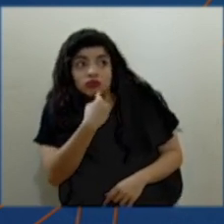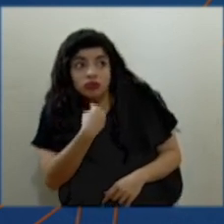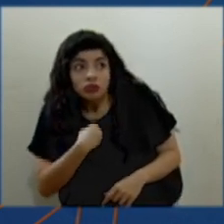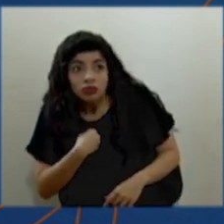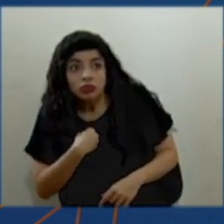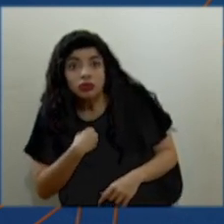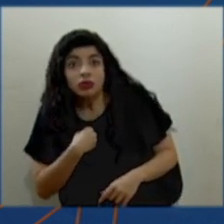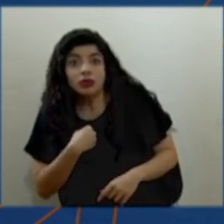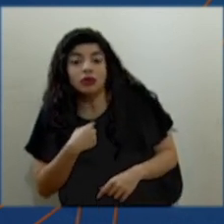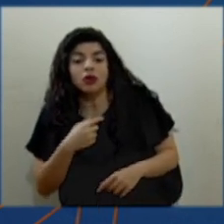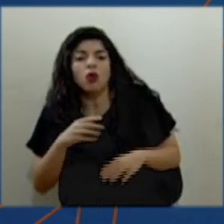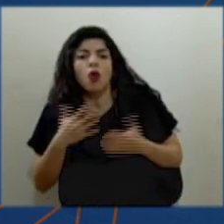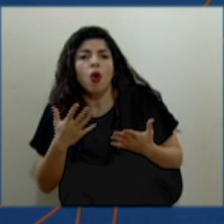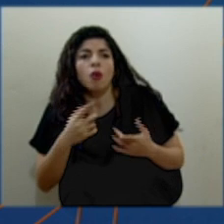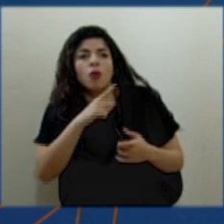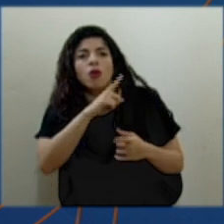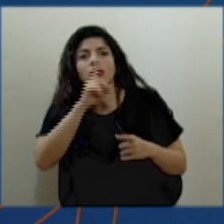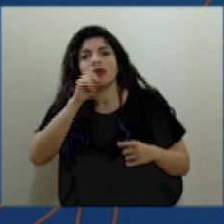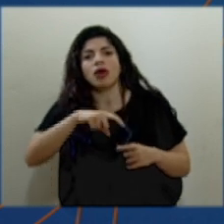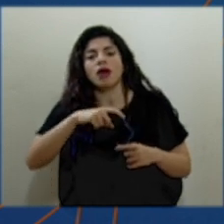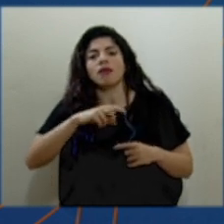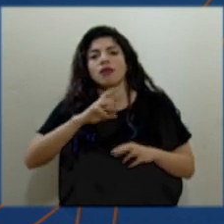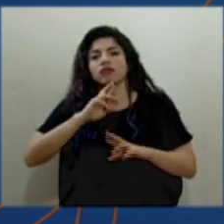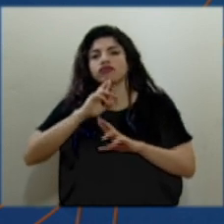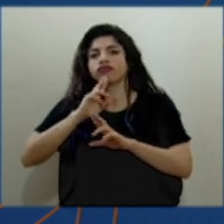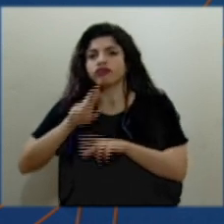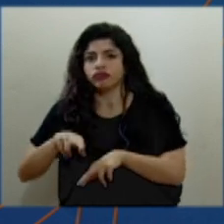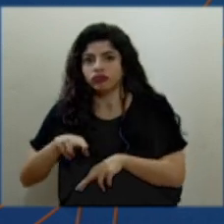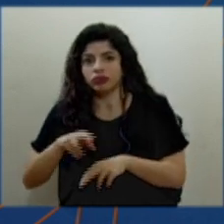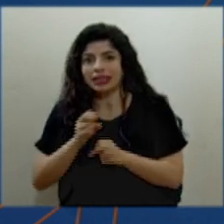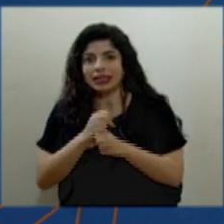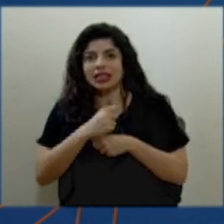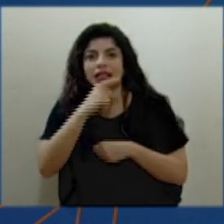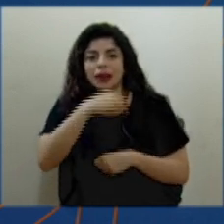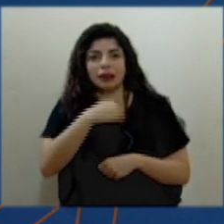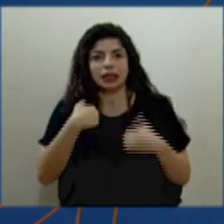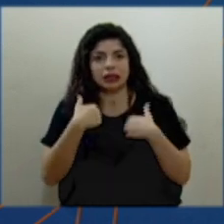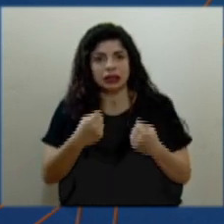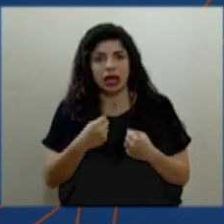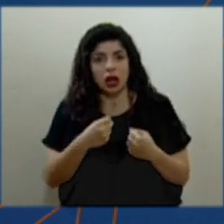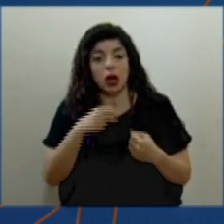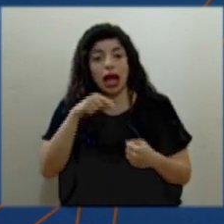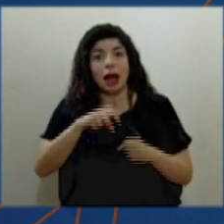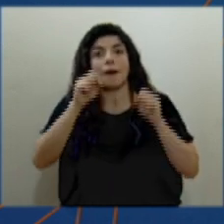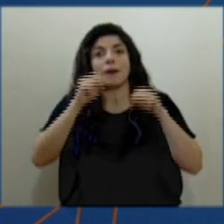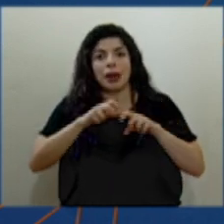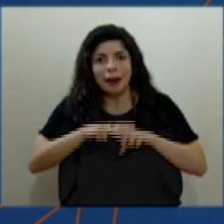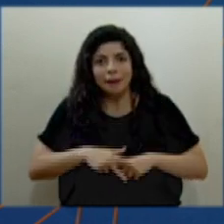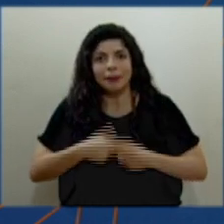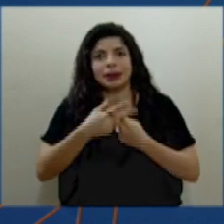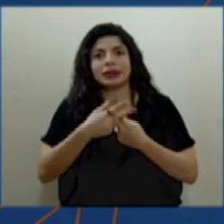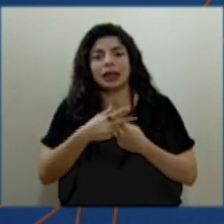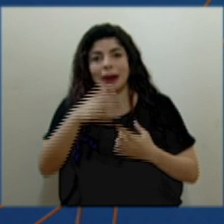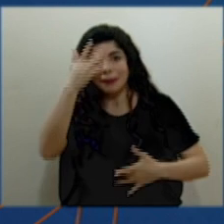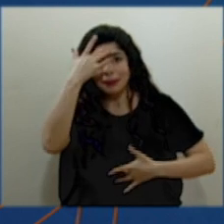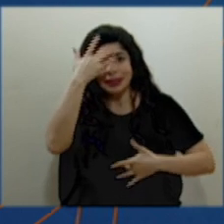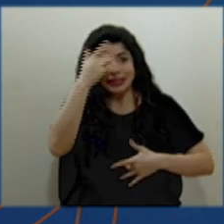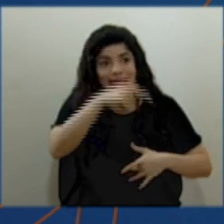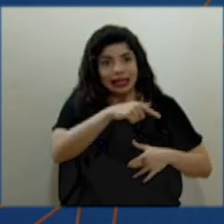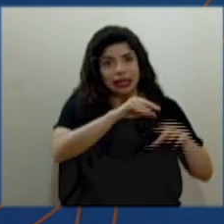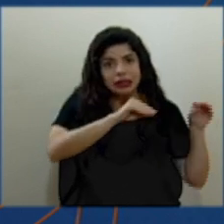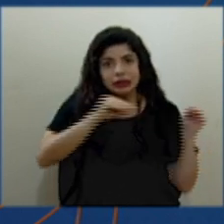disponga, mediante una resolución que genera el ministro de Salud, se puedan empezar a derivar